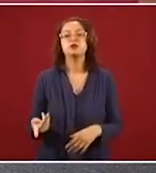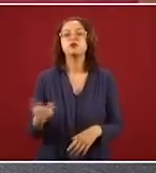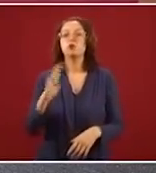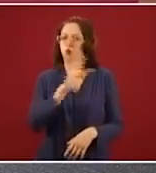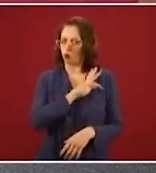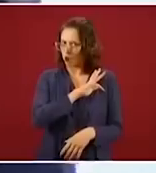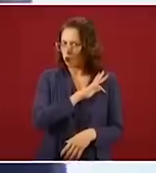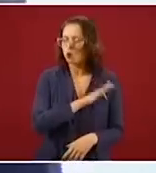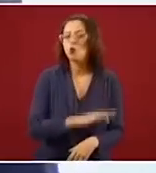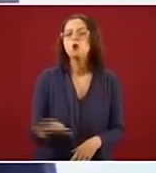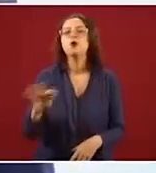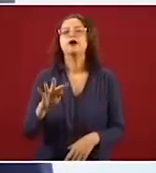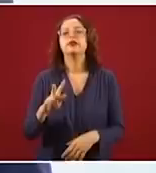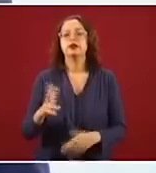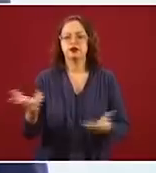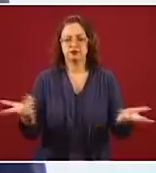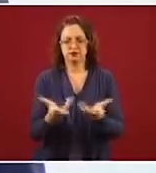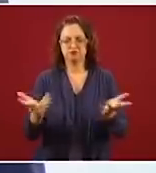capacidad,